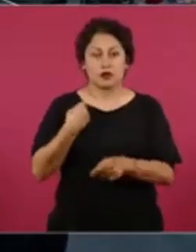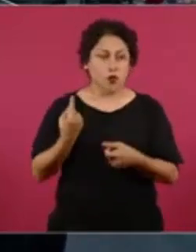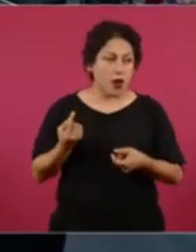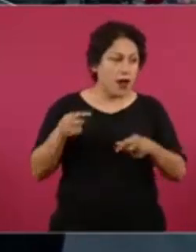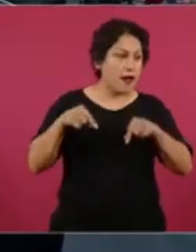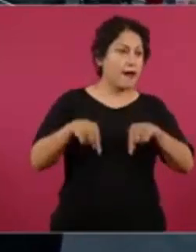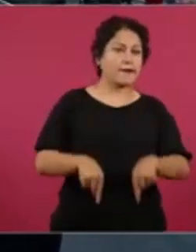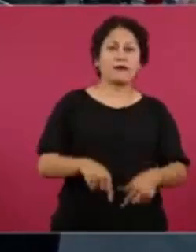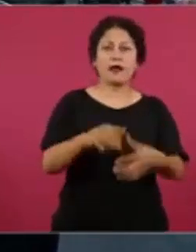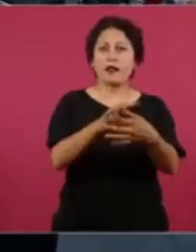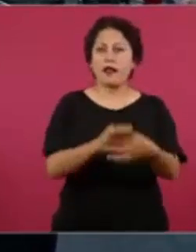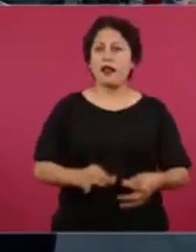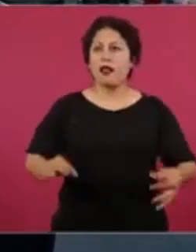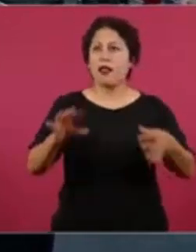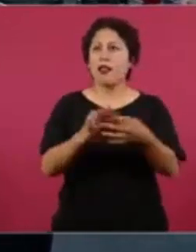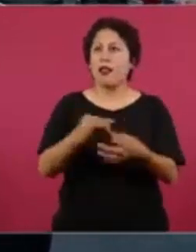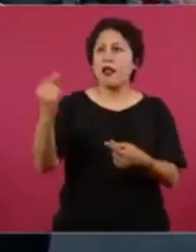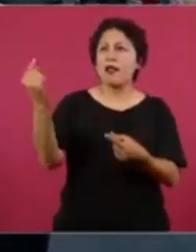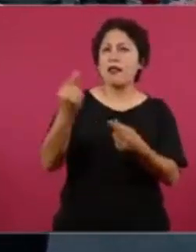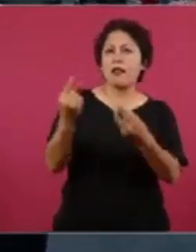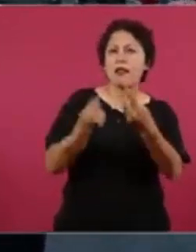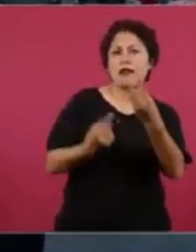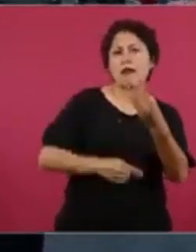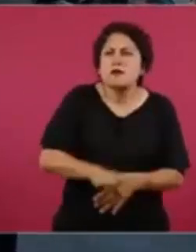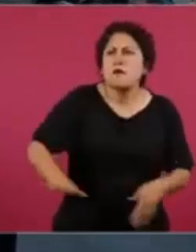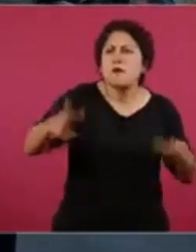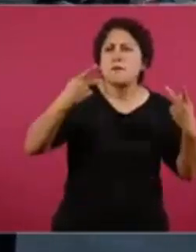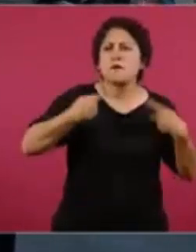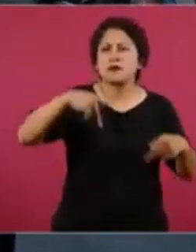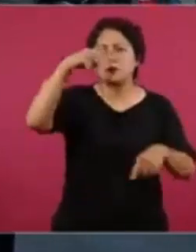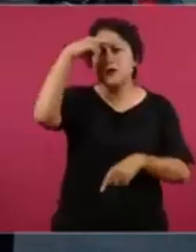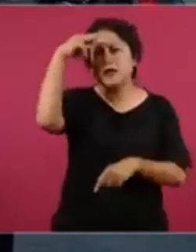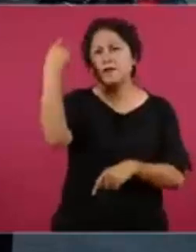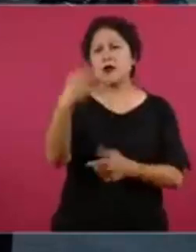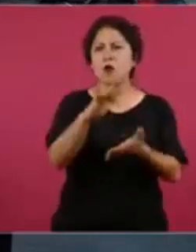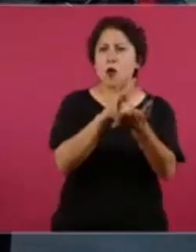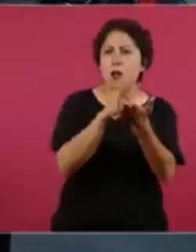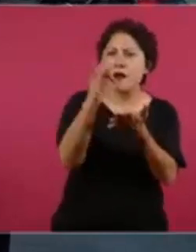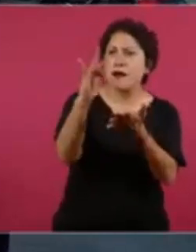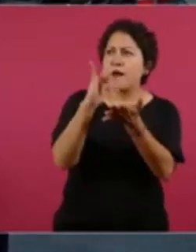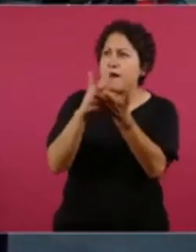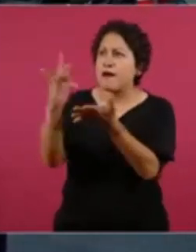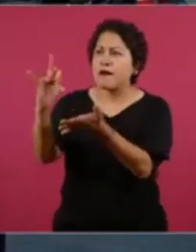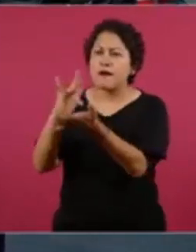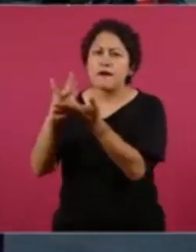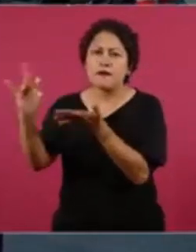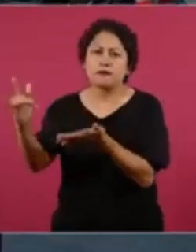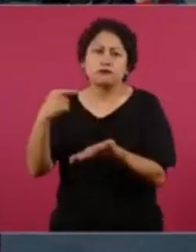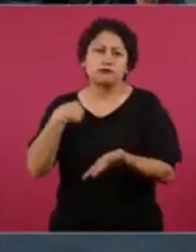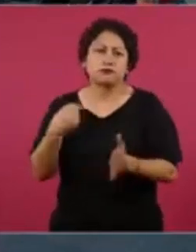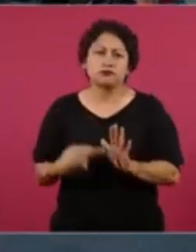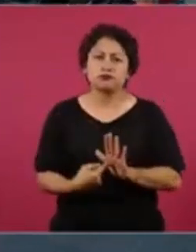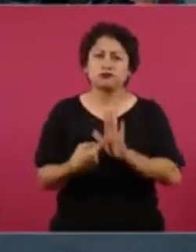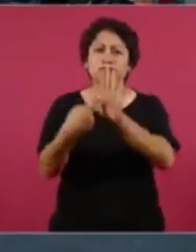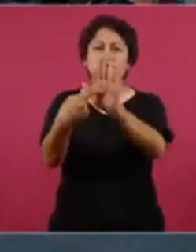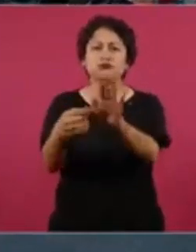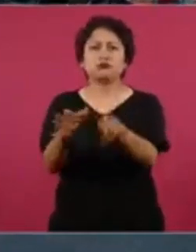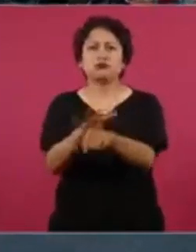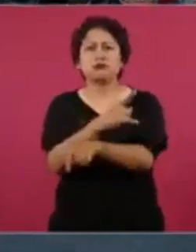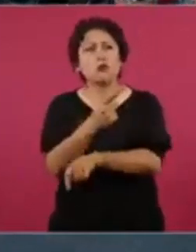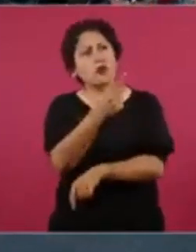agradecerle a la gente, pero es para sacudir un poco a los de arriba, ¿no? Oiga,